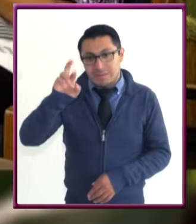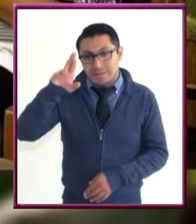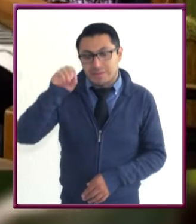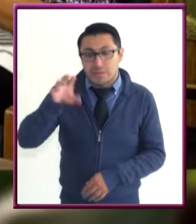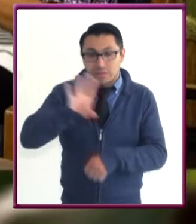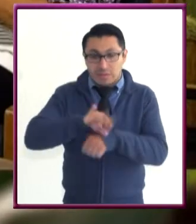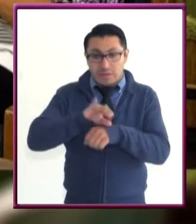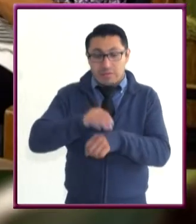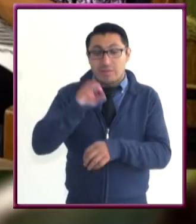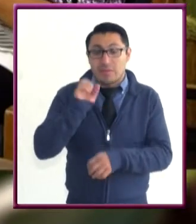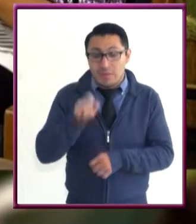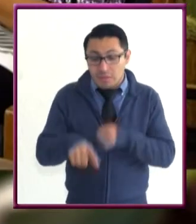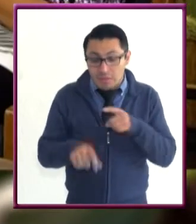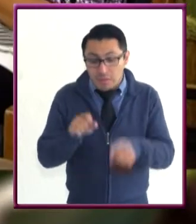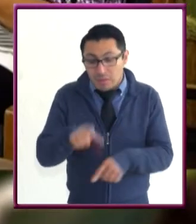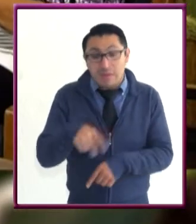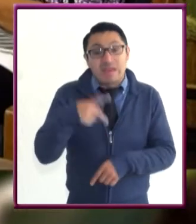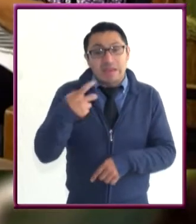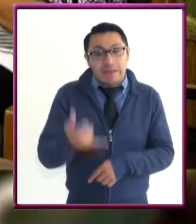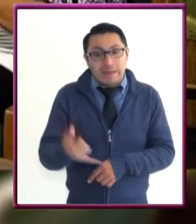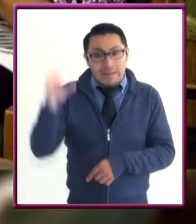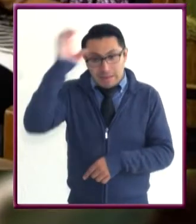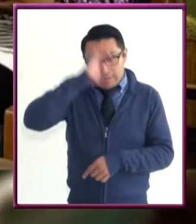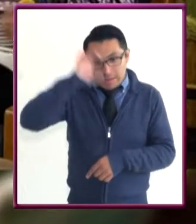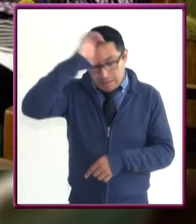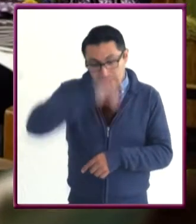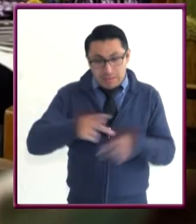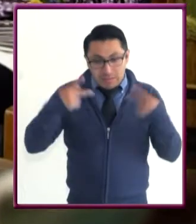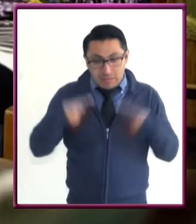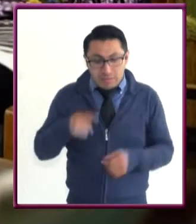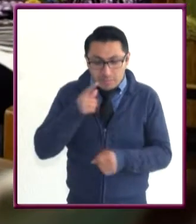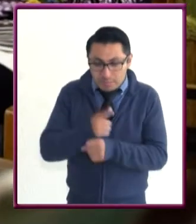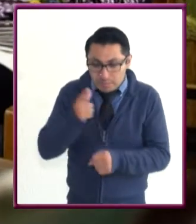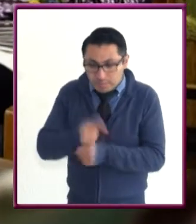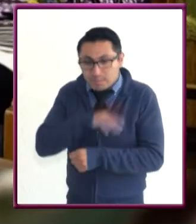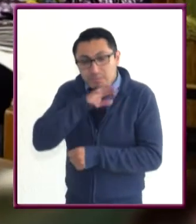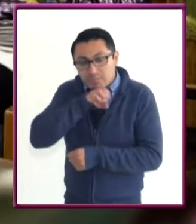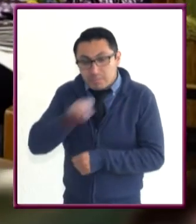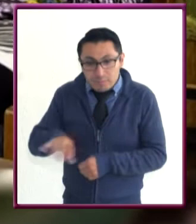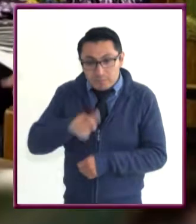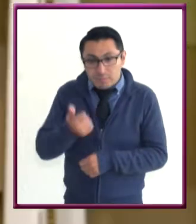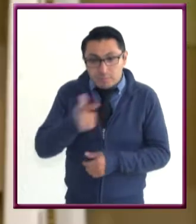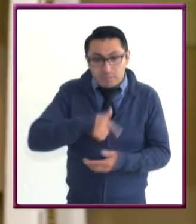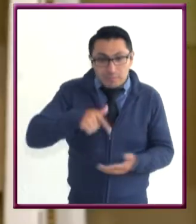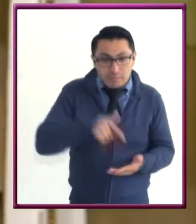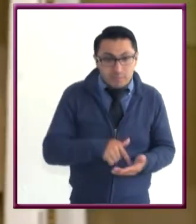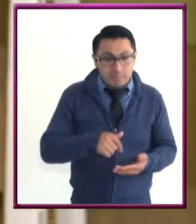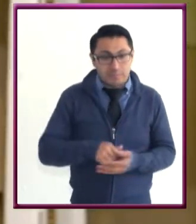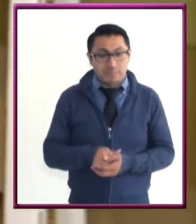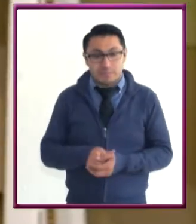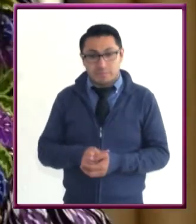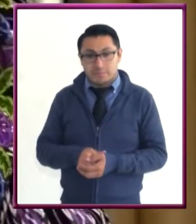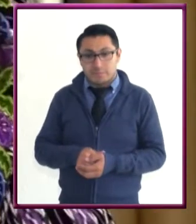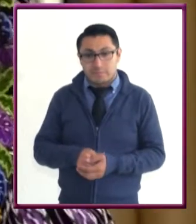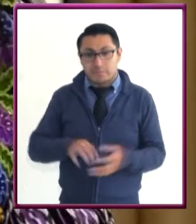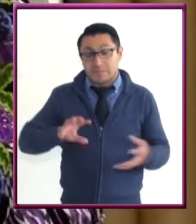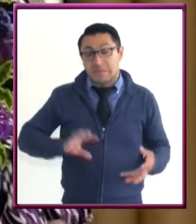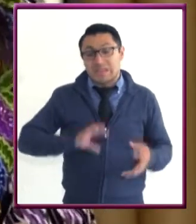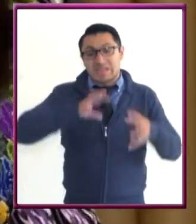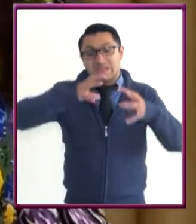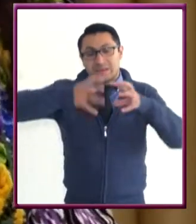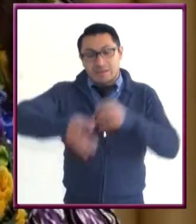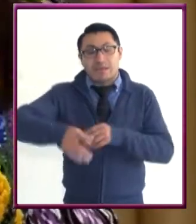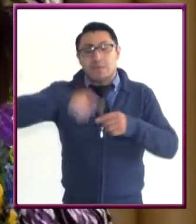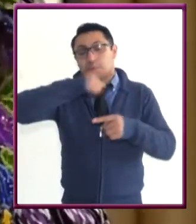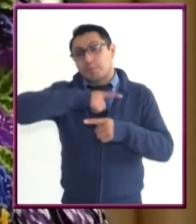Y científicos han encontrado contaminación en otras áreas para las que se dio el permiso. ¿Y en el impacto ecológico? Por supuesto,